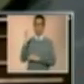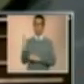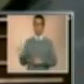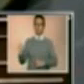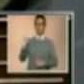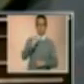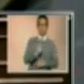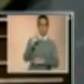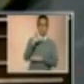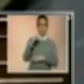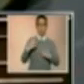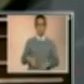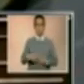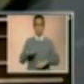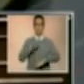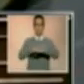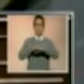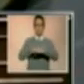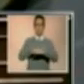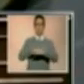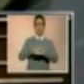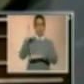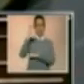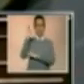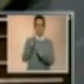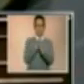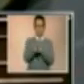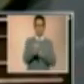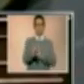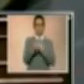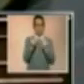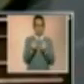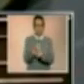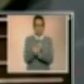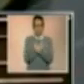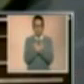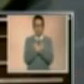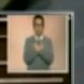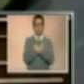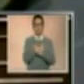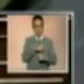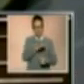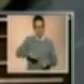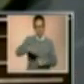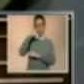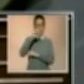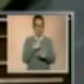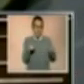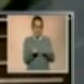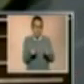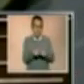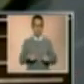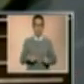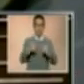pero, para llegar al Congreso. Pero eso es parte de la polarización. Es que estamos hablando de que es que la mitad, casi la mitad de los venezolanos votaron por Maduro y casi